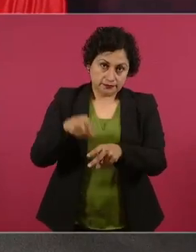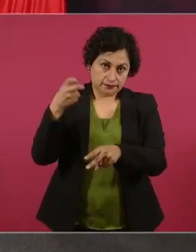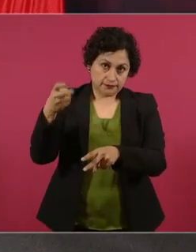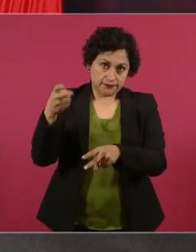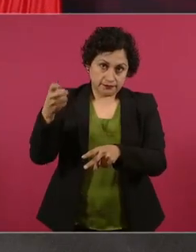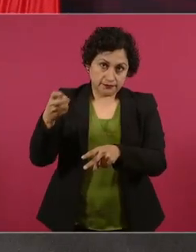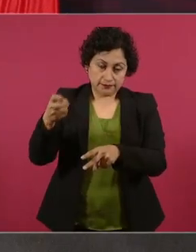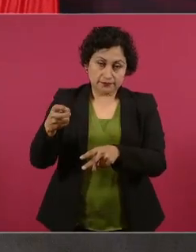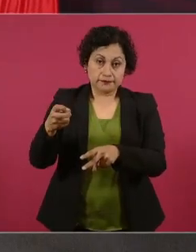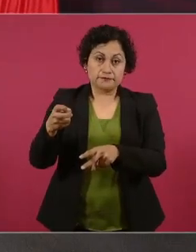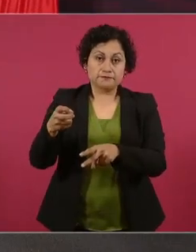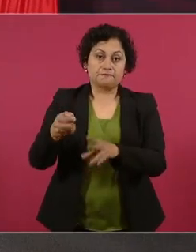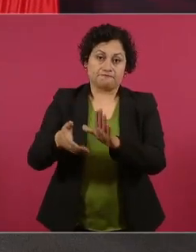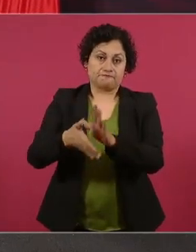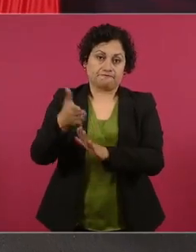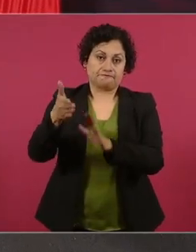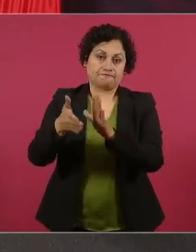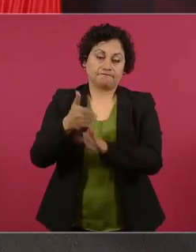acueducto,